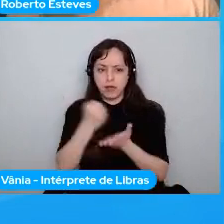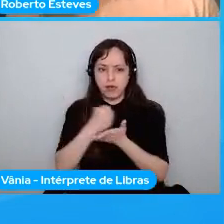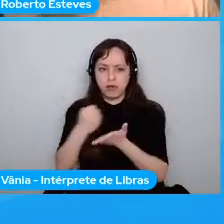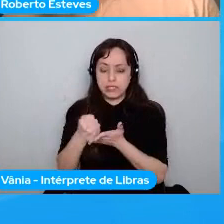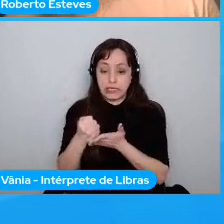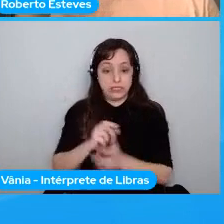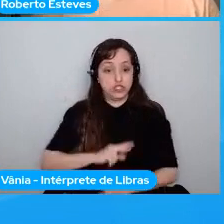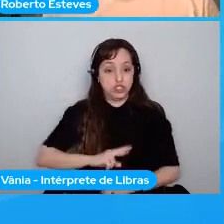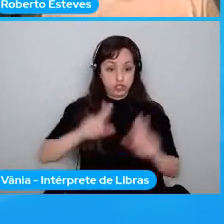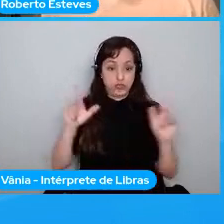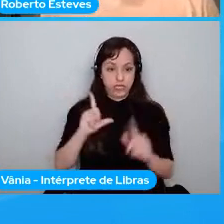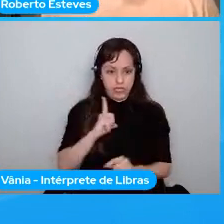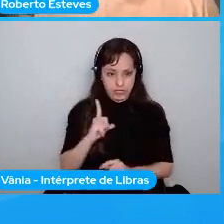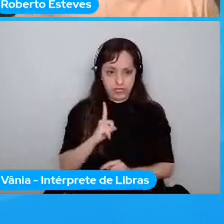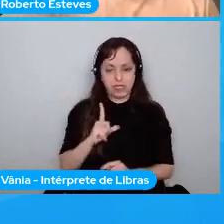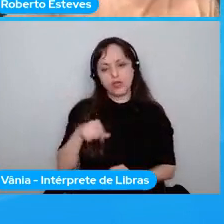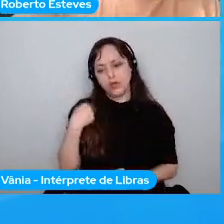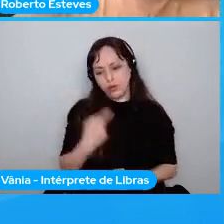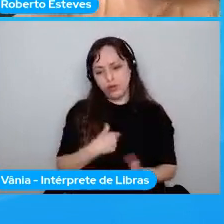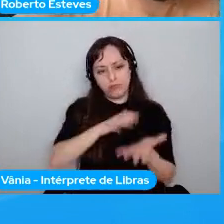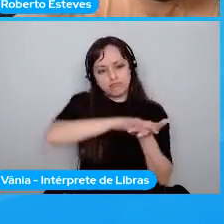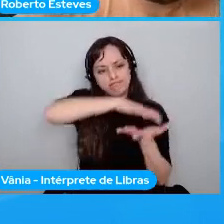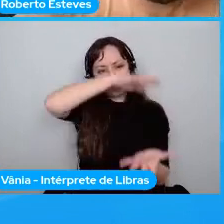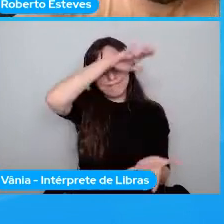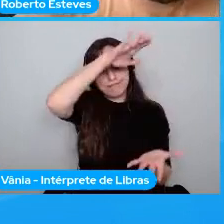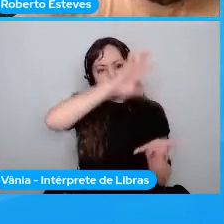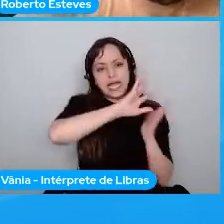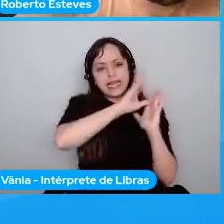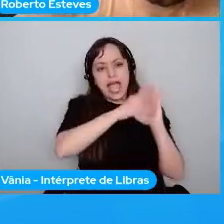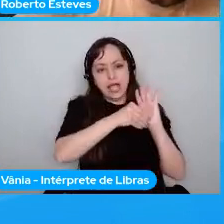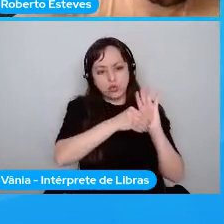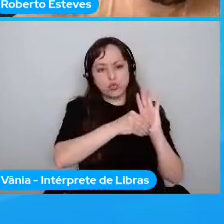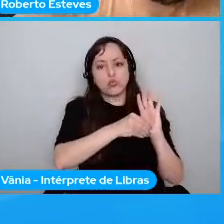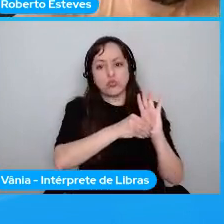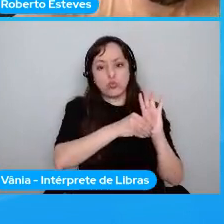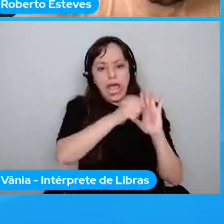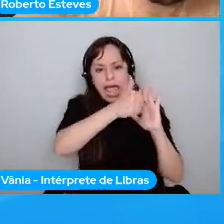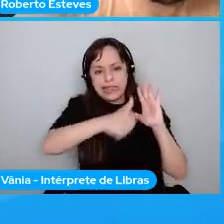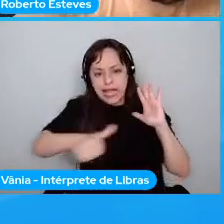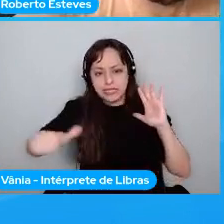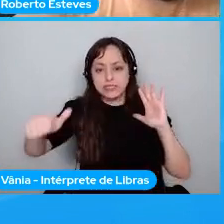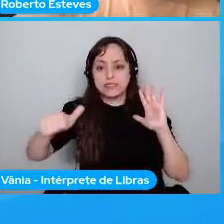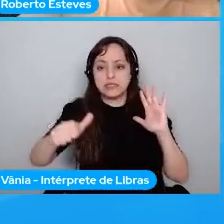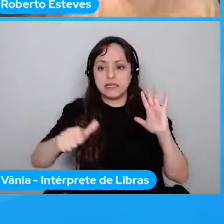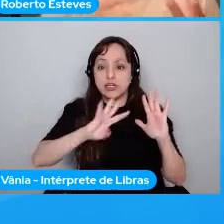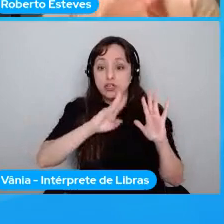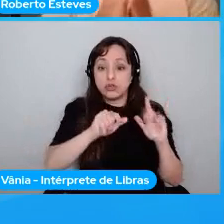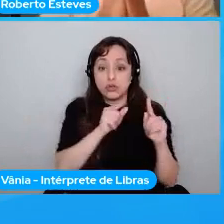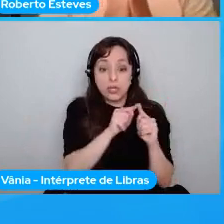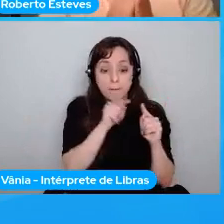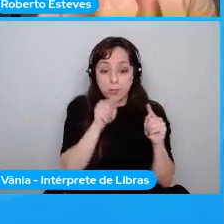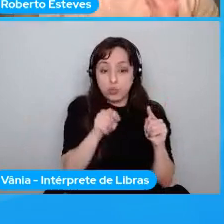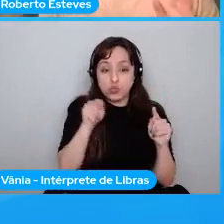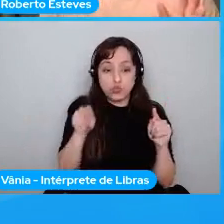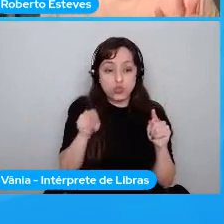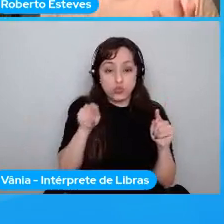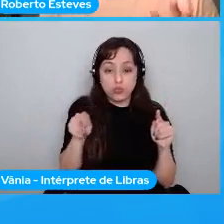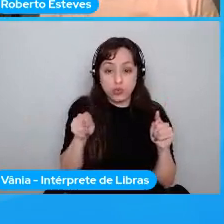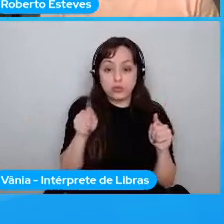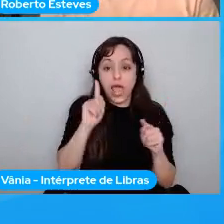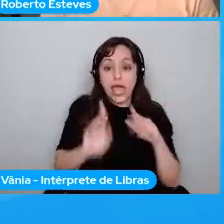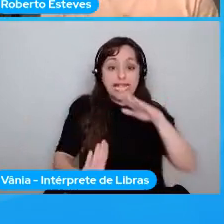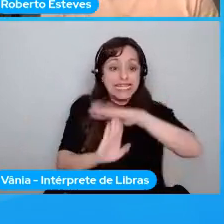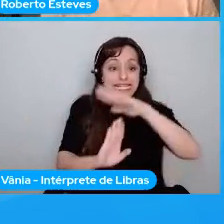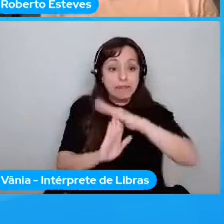¿verdad? En el dataset que estamos analizando. Entonces, todos estos puntos que están fuera del boxplot o fuera del límite superior del